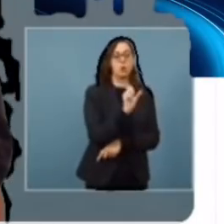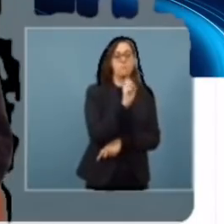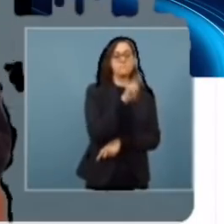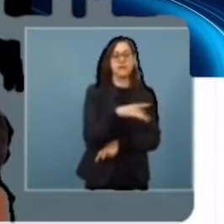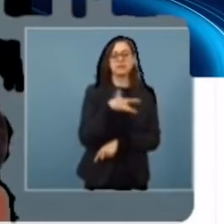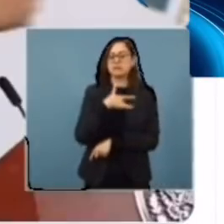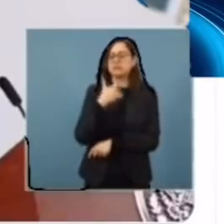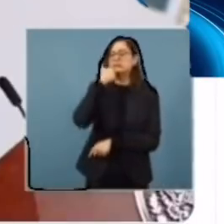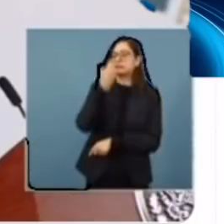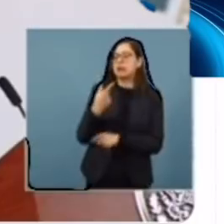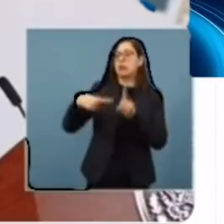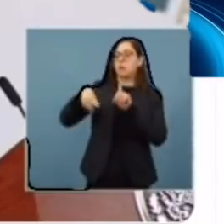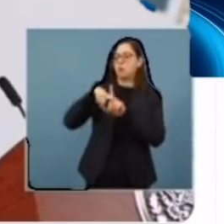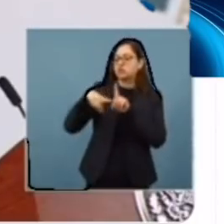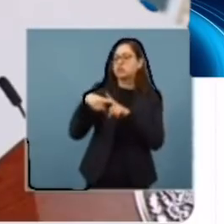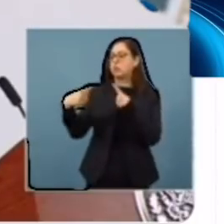un avance. Esto del PRI,